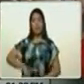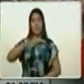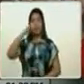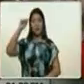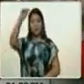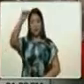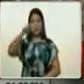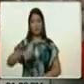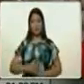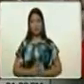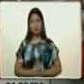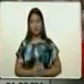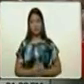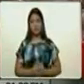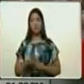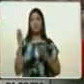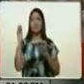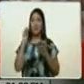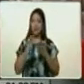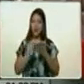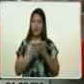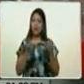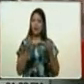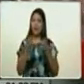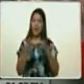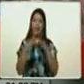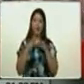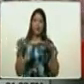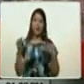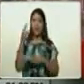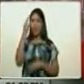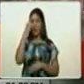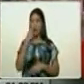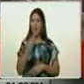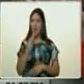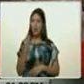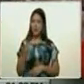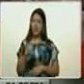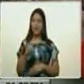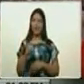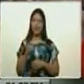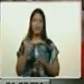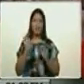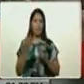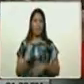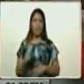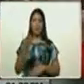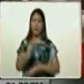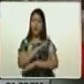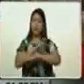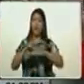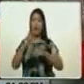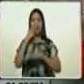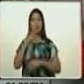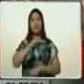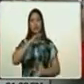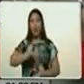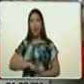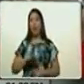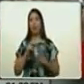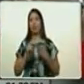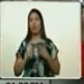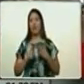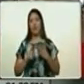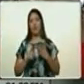Nicolás Maduro va a devolverle a la ciudad de Los Teques uno de sus emblemas, ¿no? De sus referentes históricos, de sus